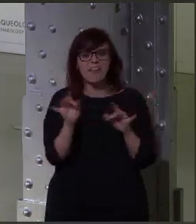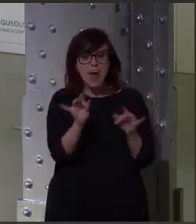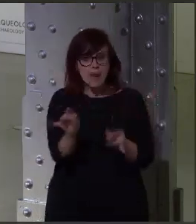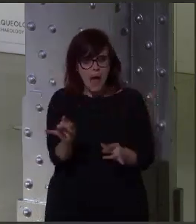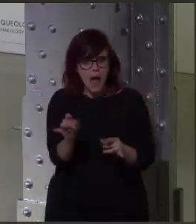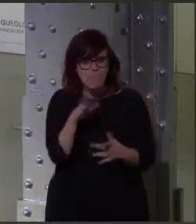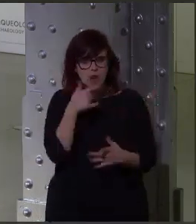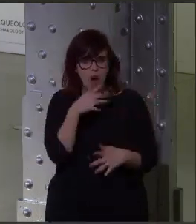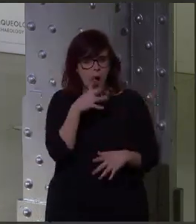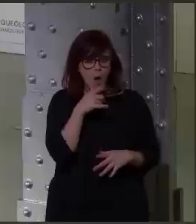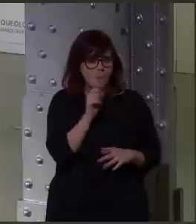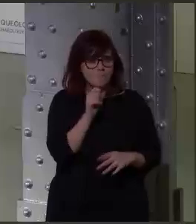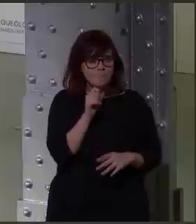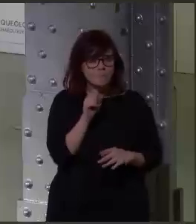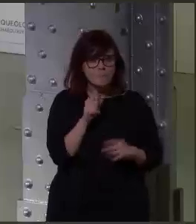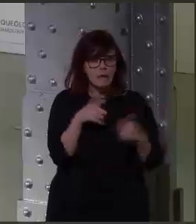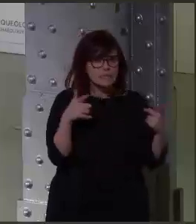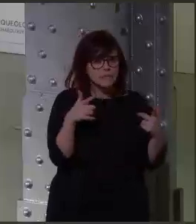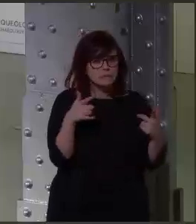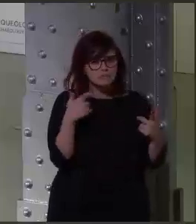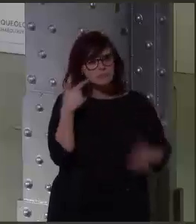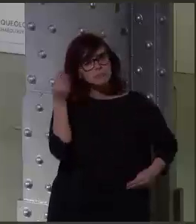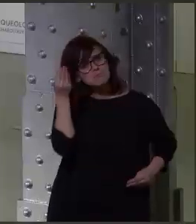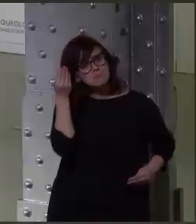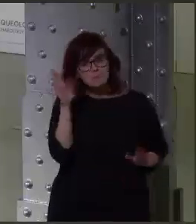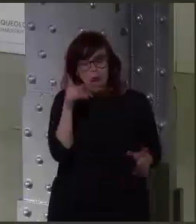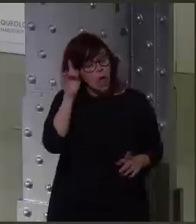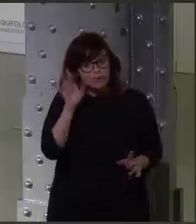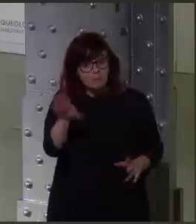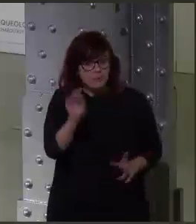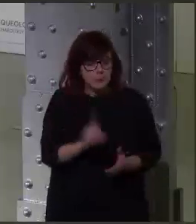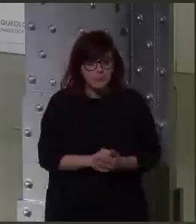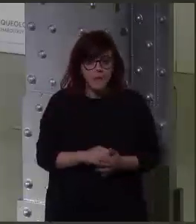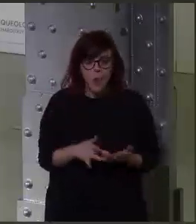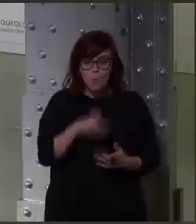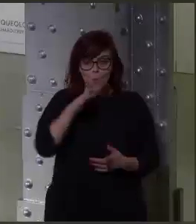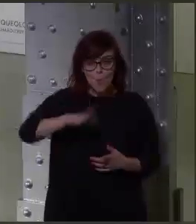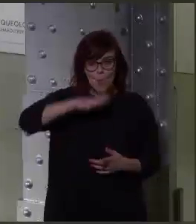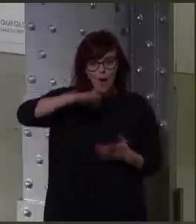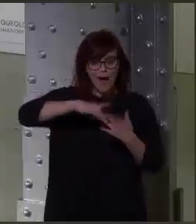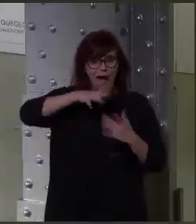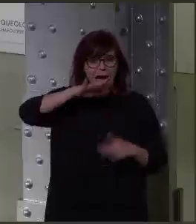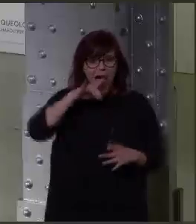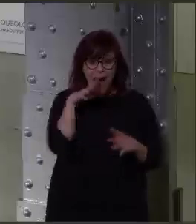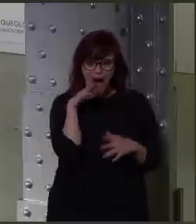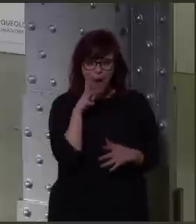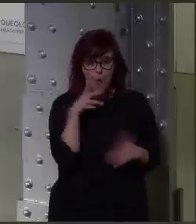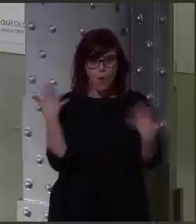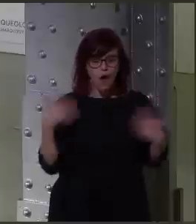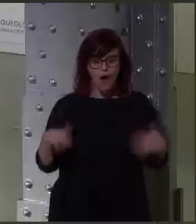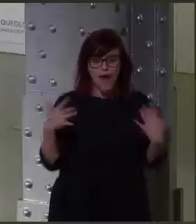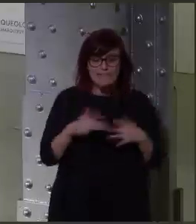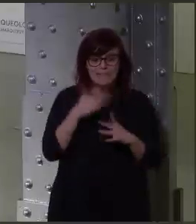entender por qué es así. Pues miramos esto y decimos, wow, tenemos muchísima agua. Y es cierto, si